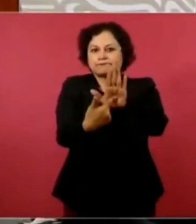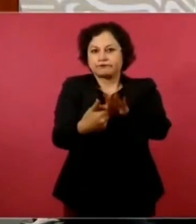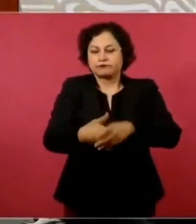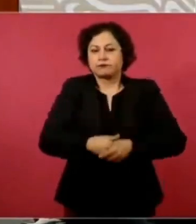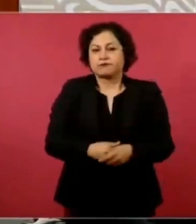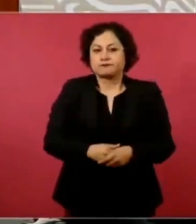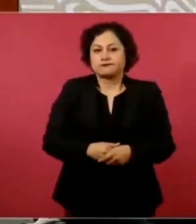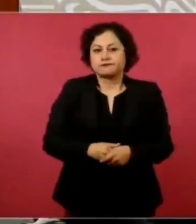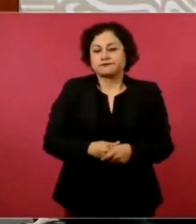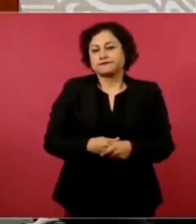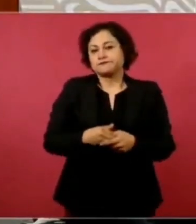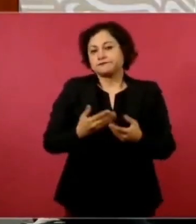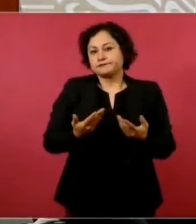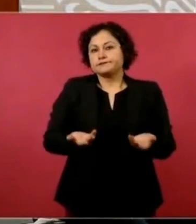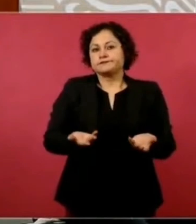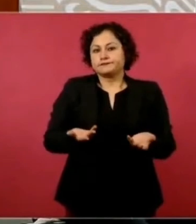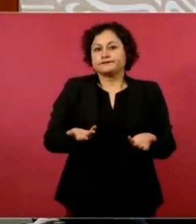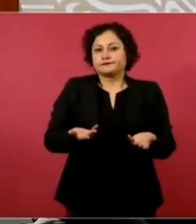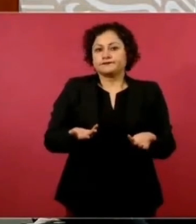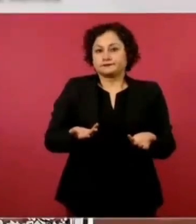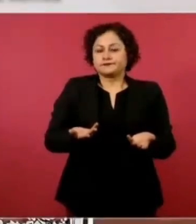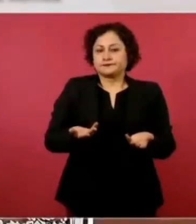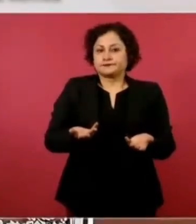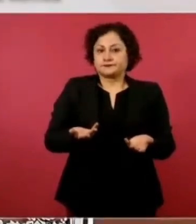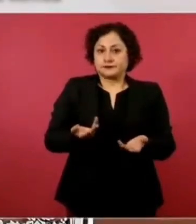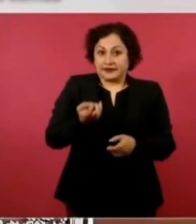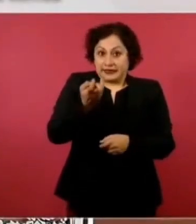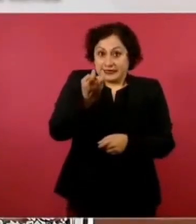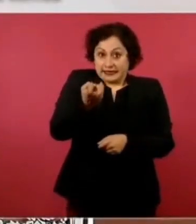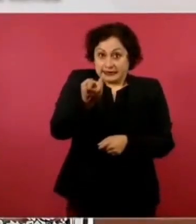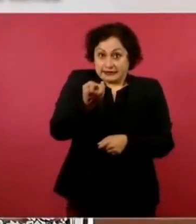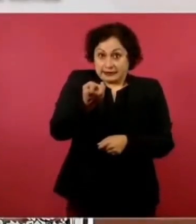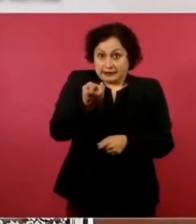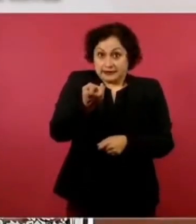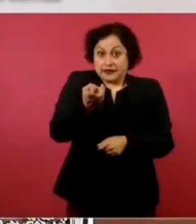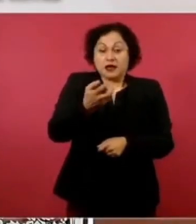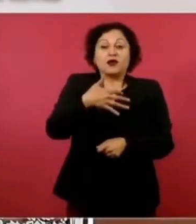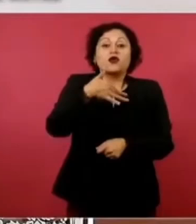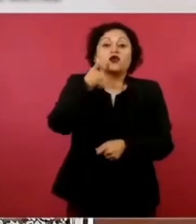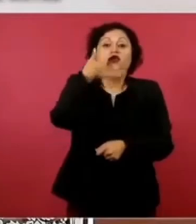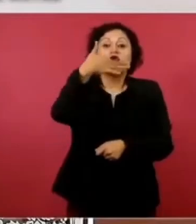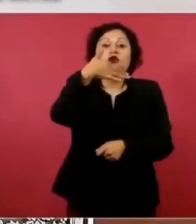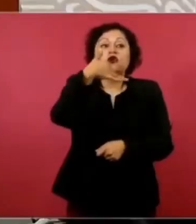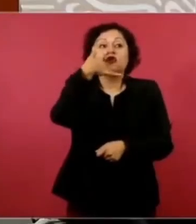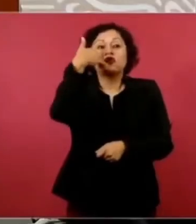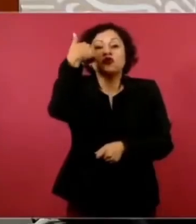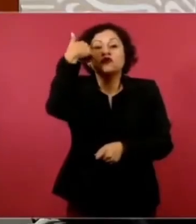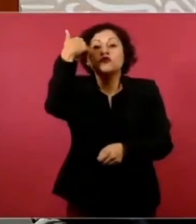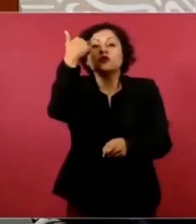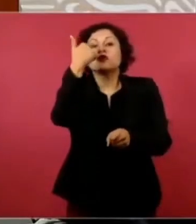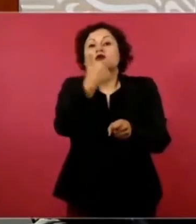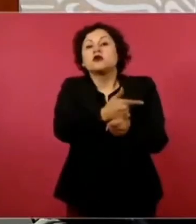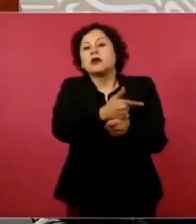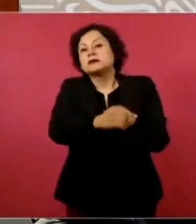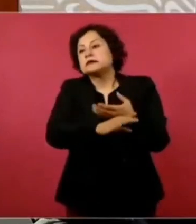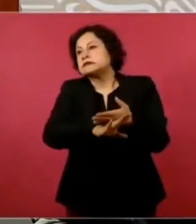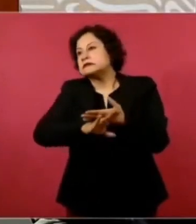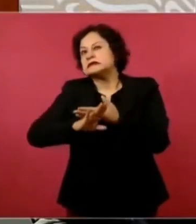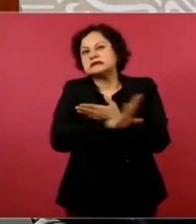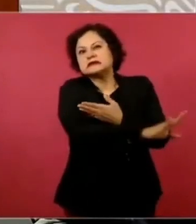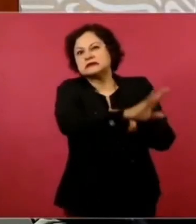Entonces, la lucha contra la corrupción, ustedes saben, todos estamos de acuerdo,